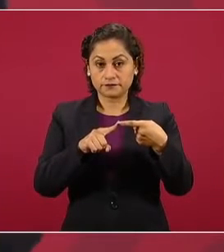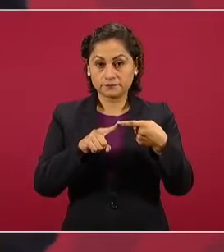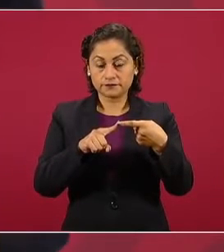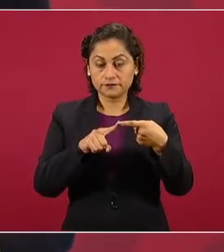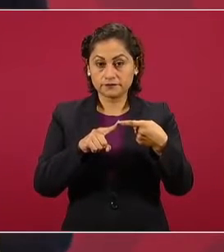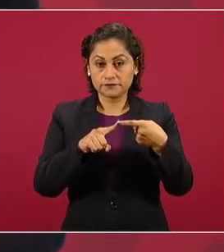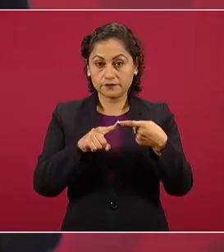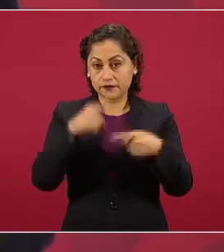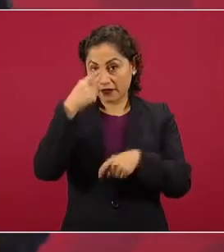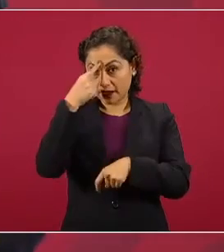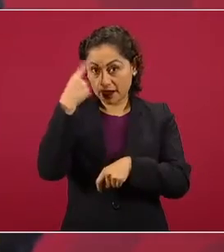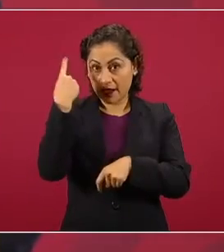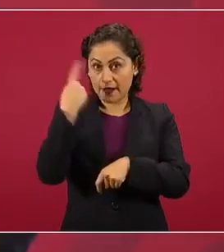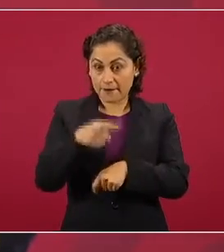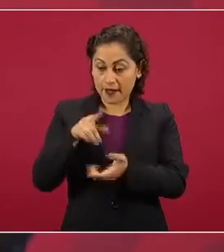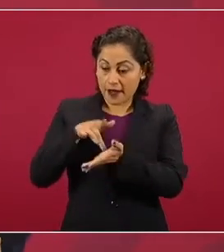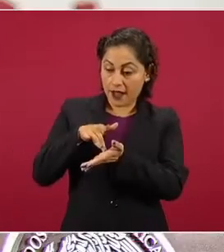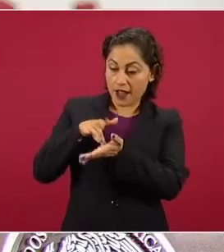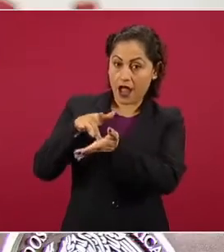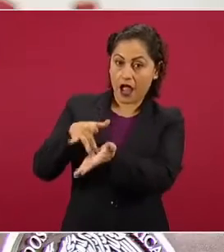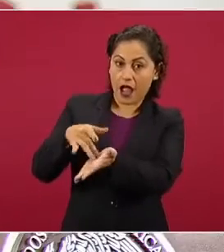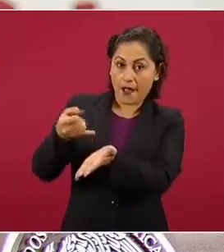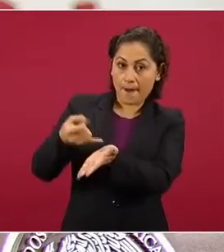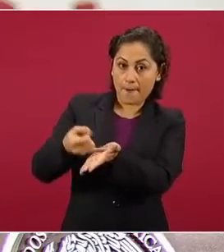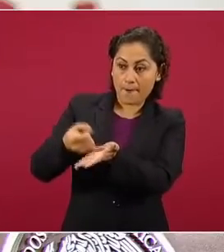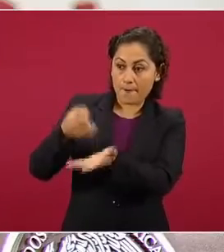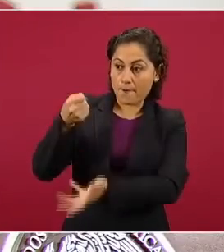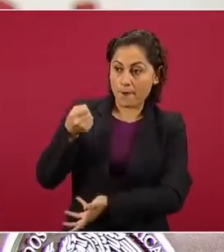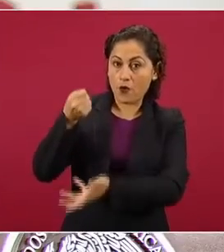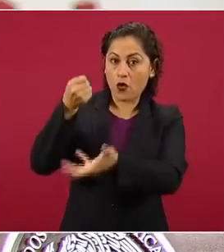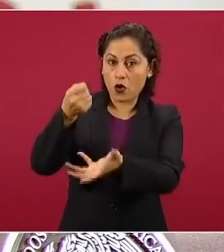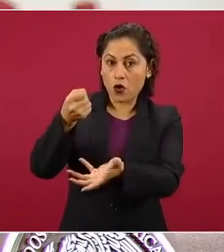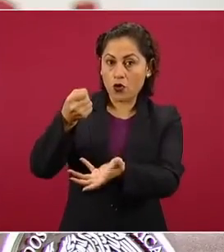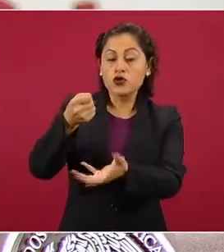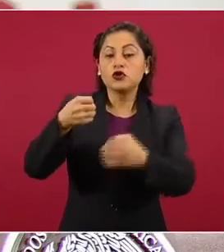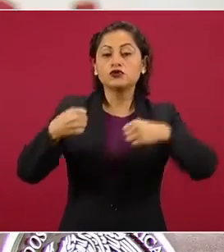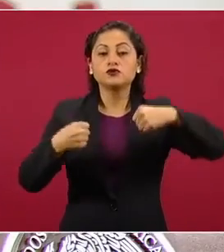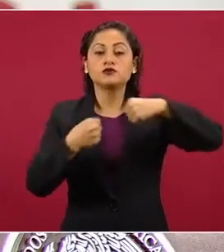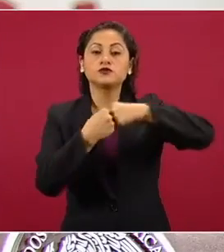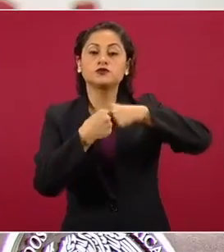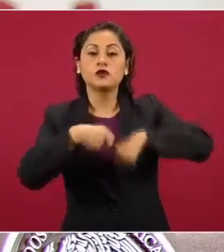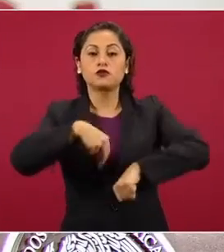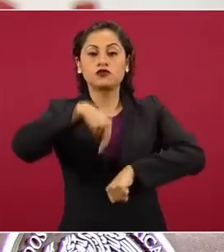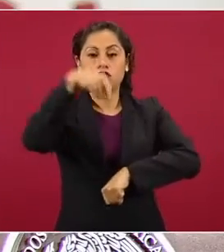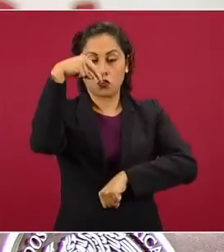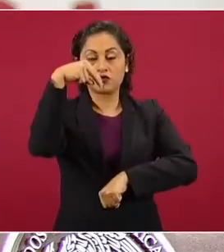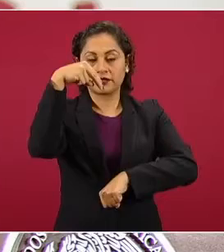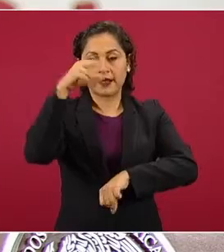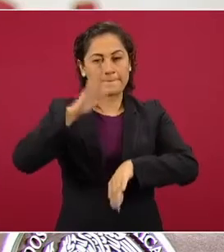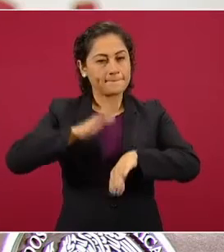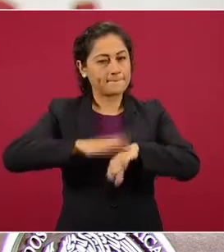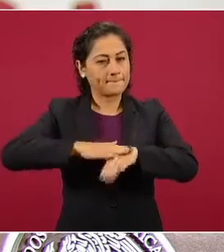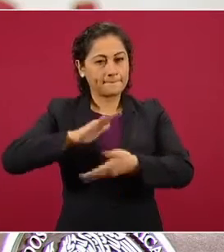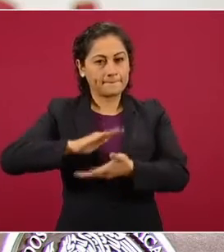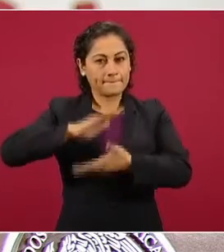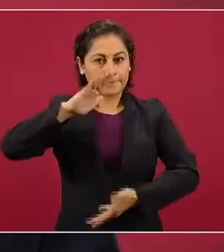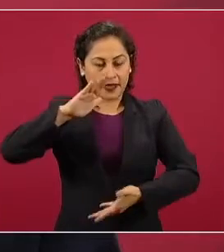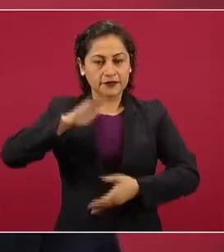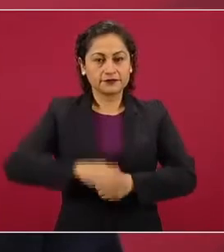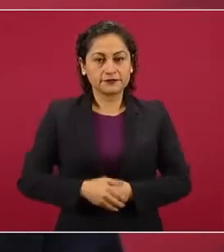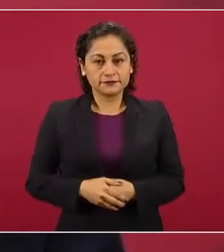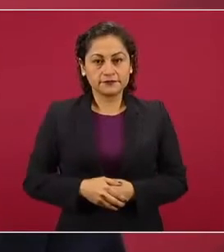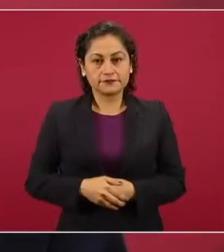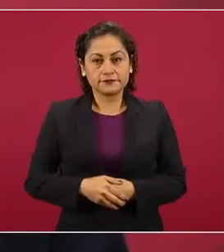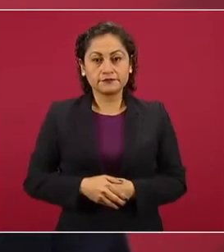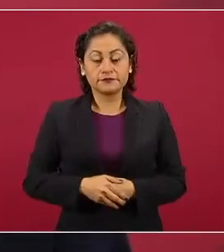los apoyos fiscales en la frontera norte, a lo largo de los